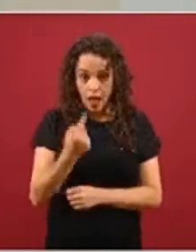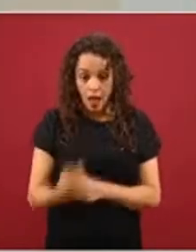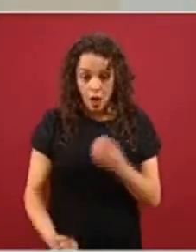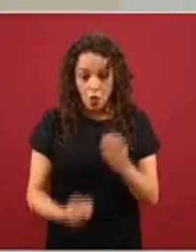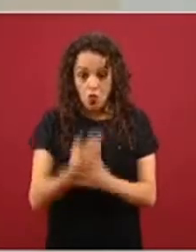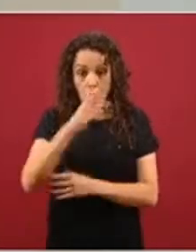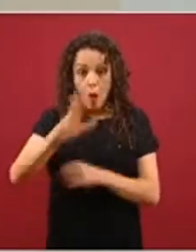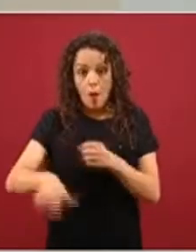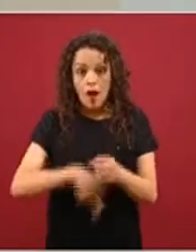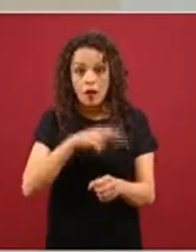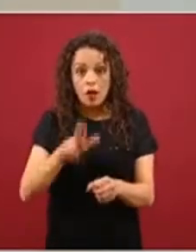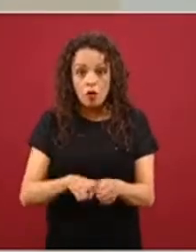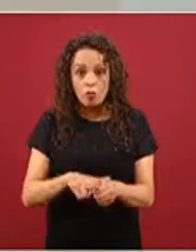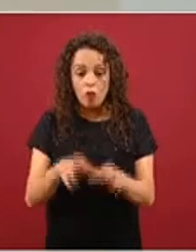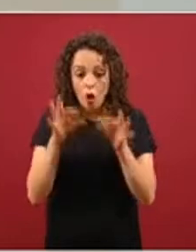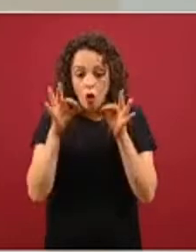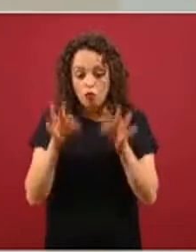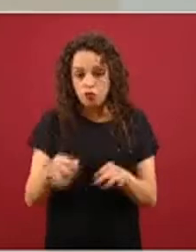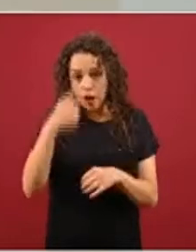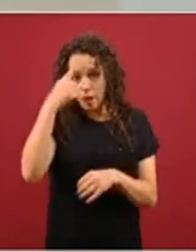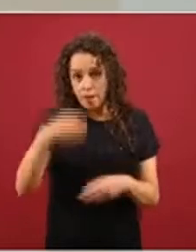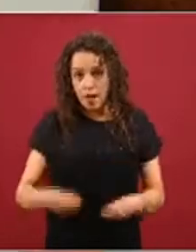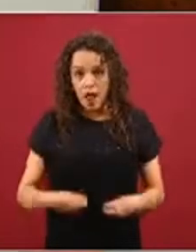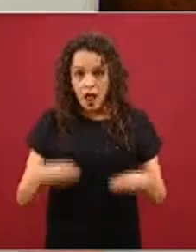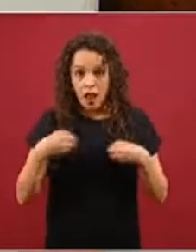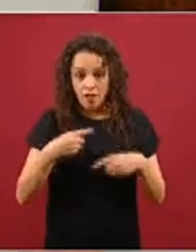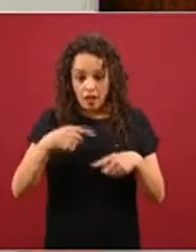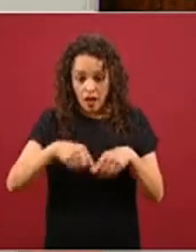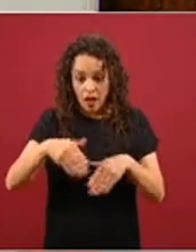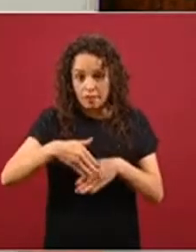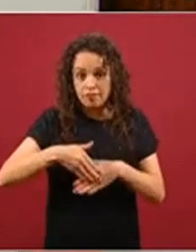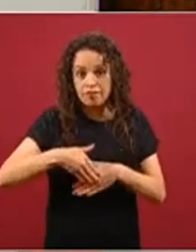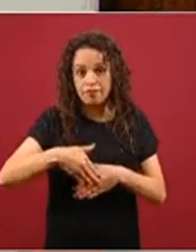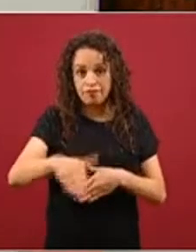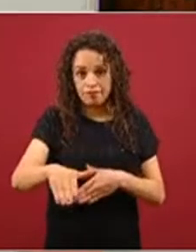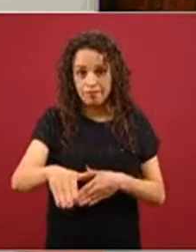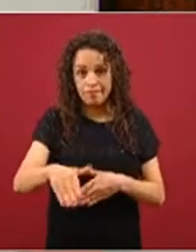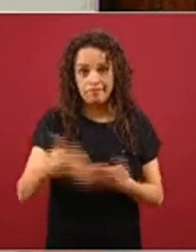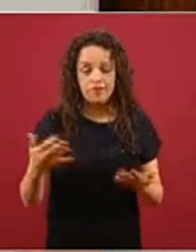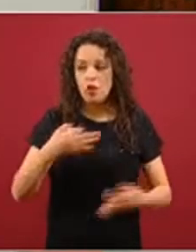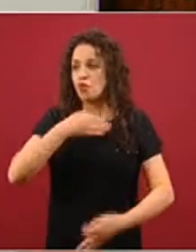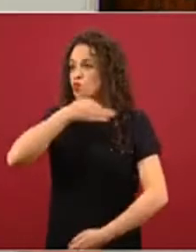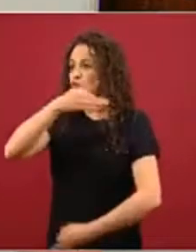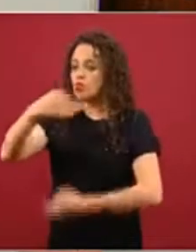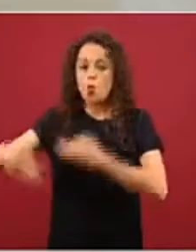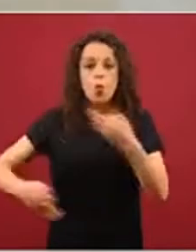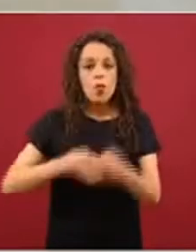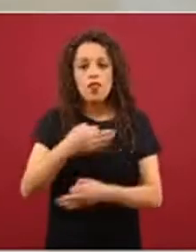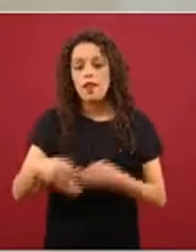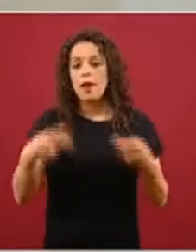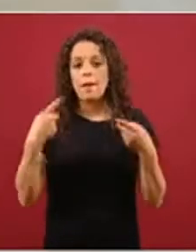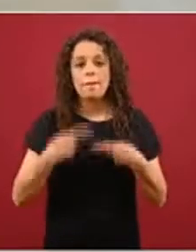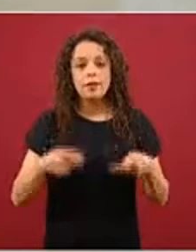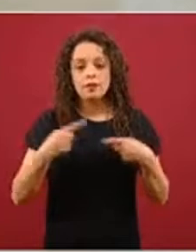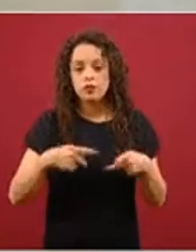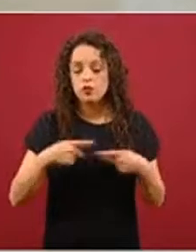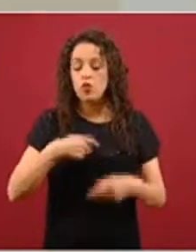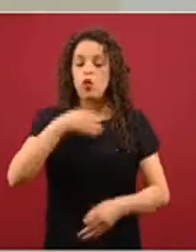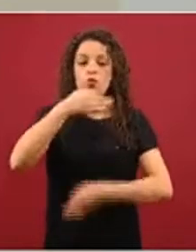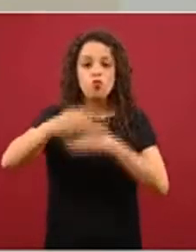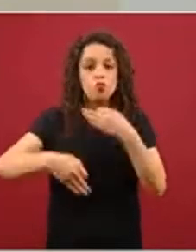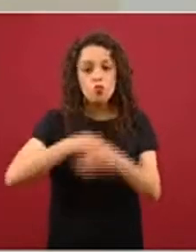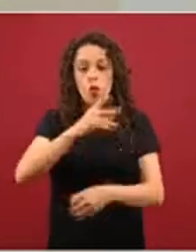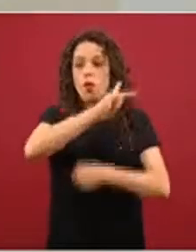a esta nueva realidad que irremediablemente le toca vivir a todos, absolutamente todos los países del